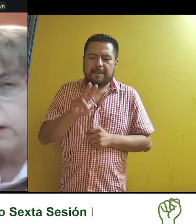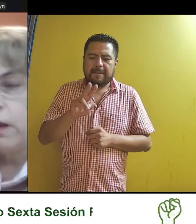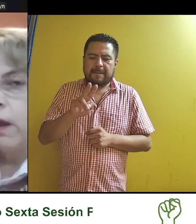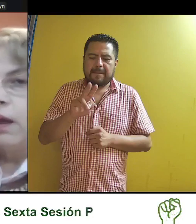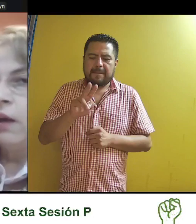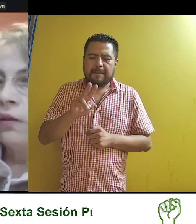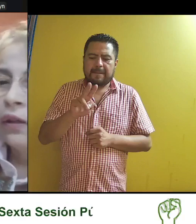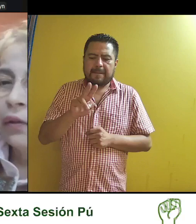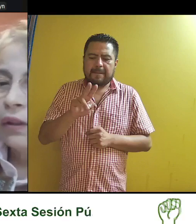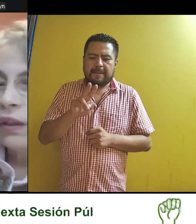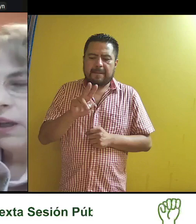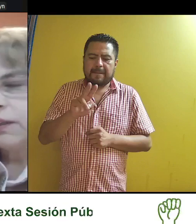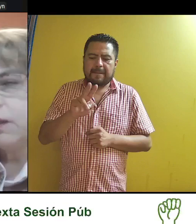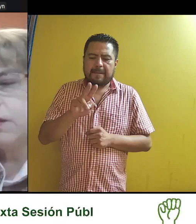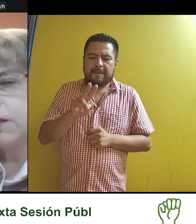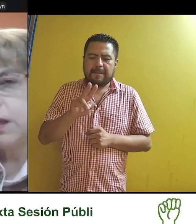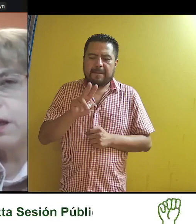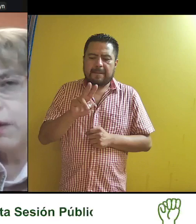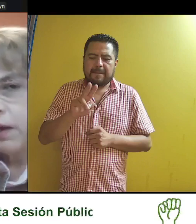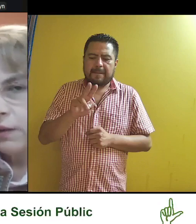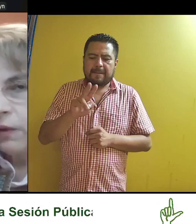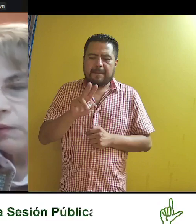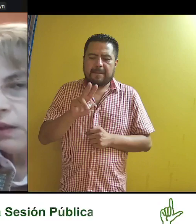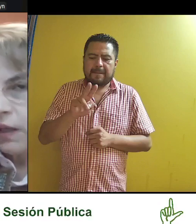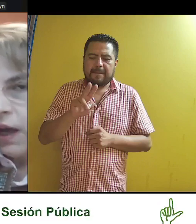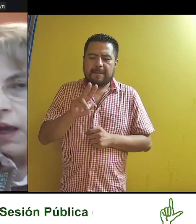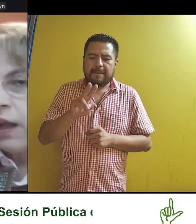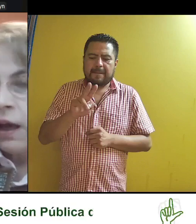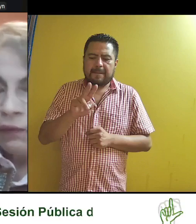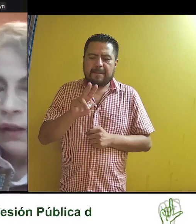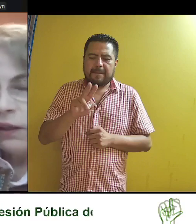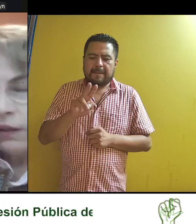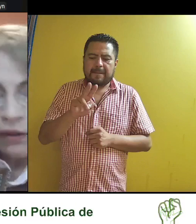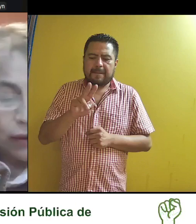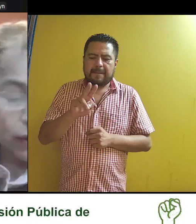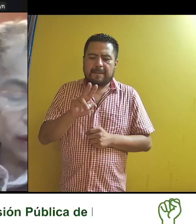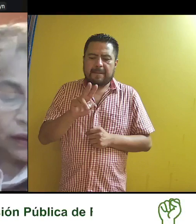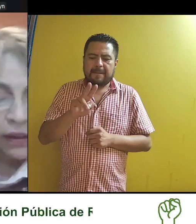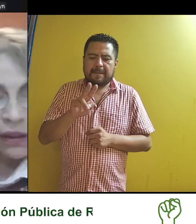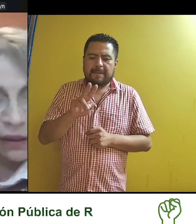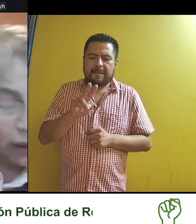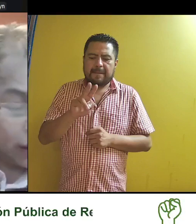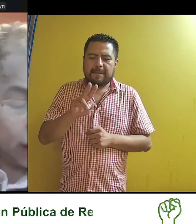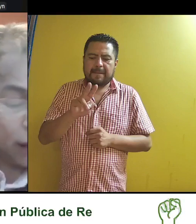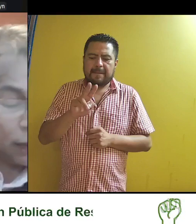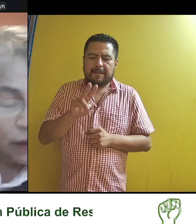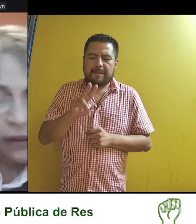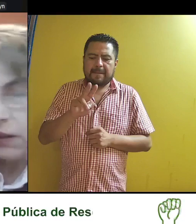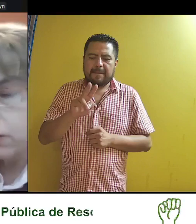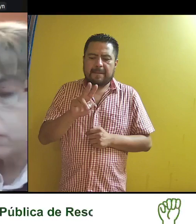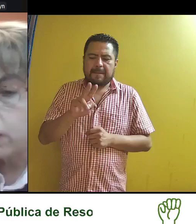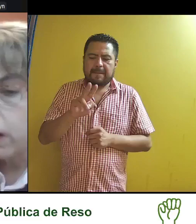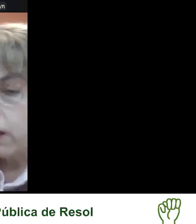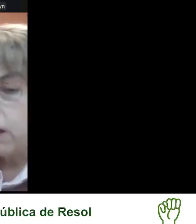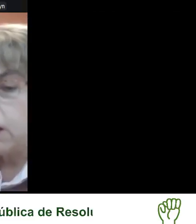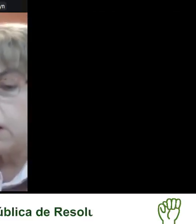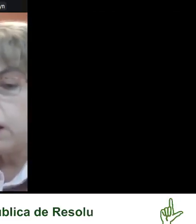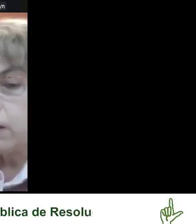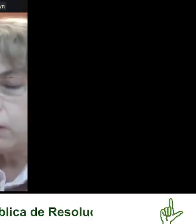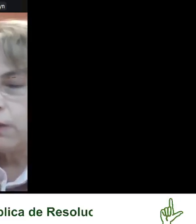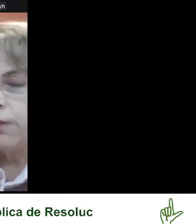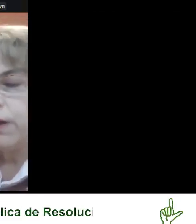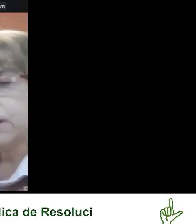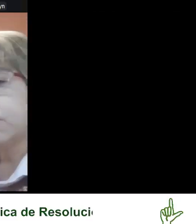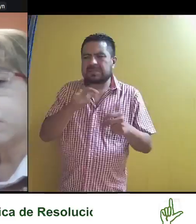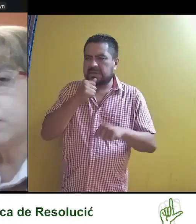secretario general. En consecuencia, sírvase recabar las firmas a la finalización de la presente sesión